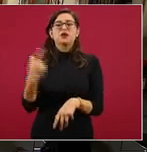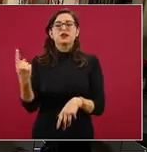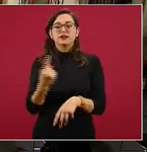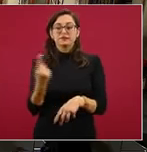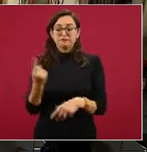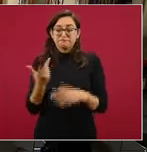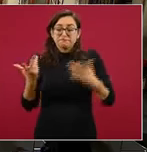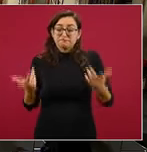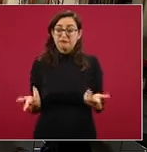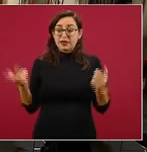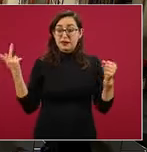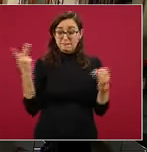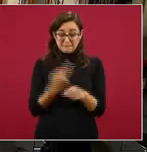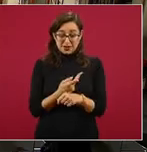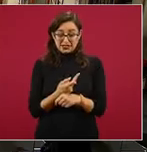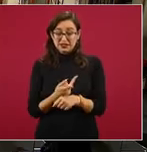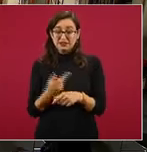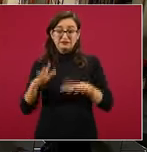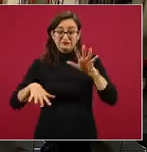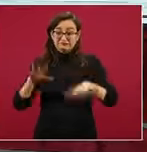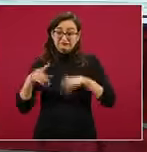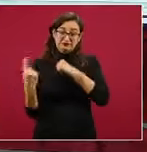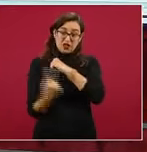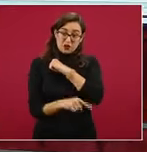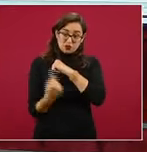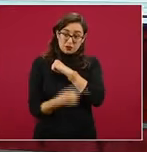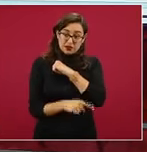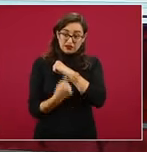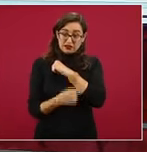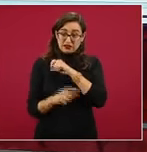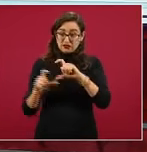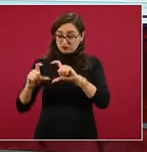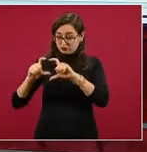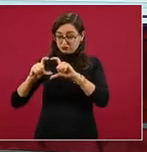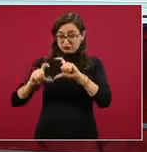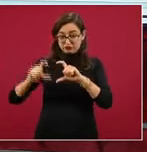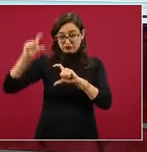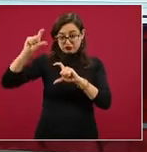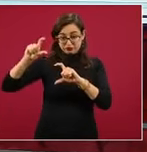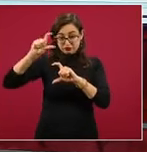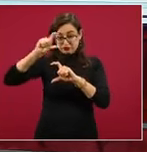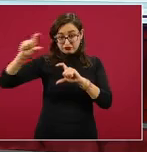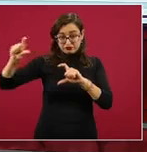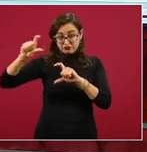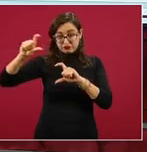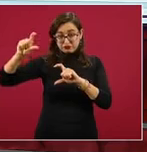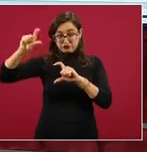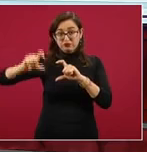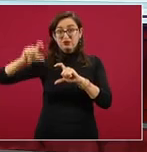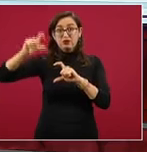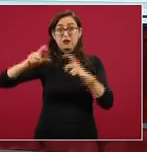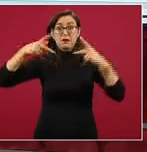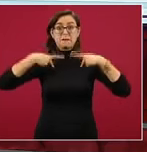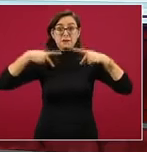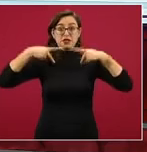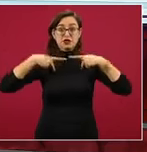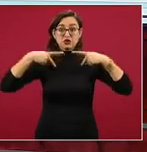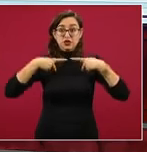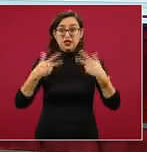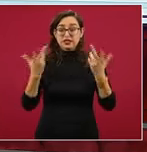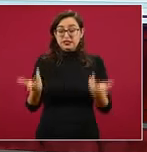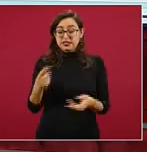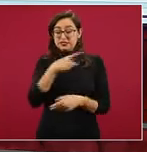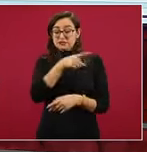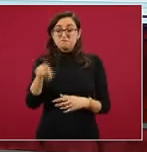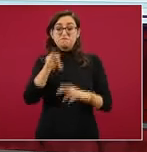una codificación automática, por eso vemos este incremento en el número de estas personas que no tendrían una posibilidad